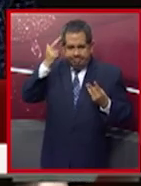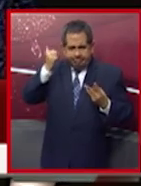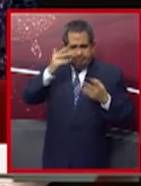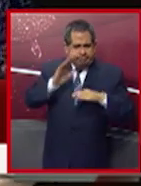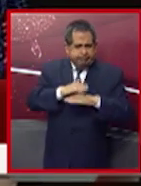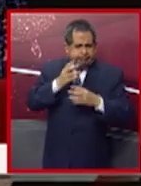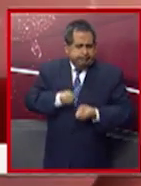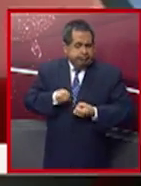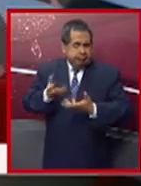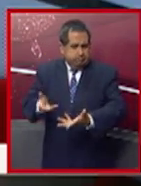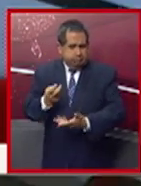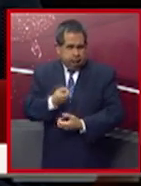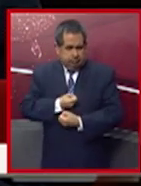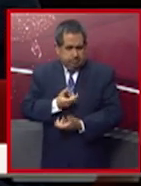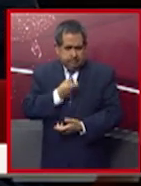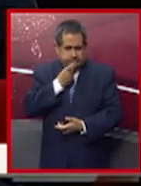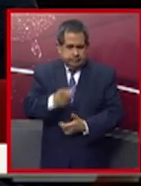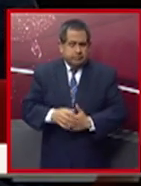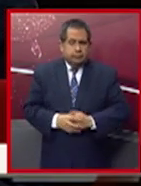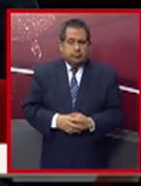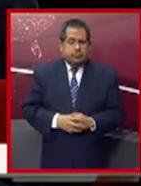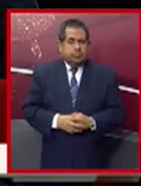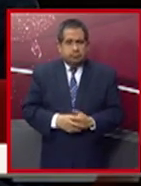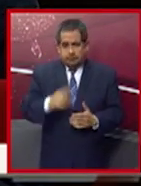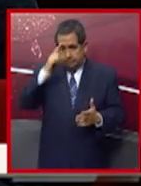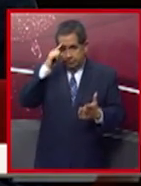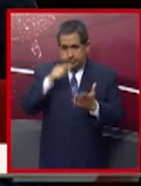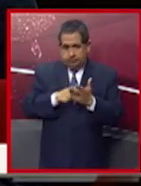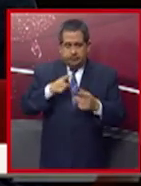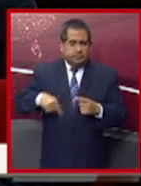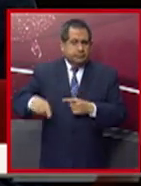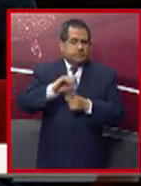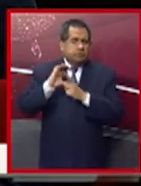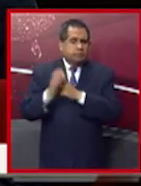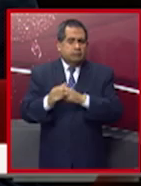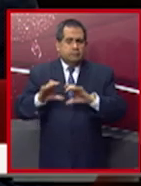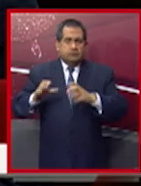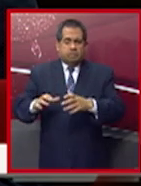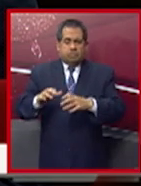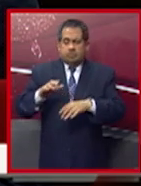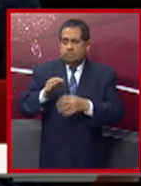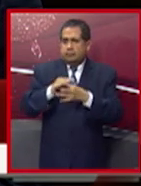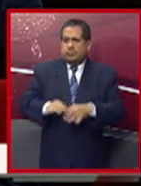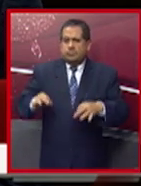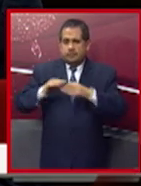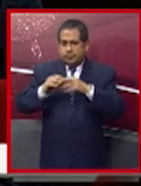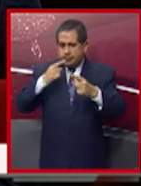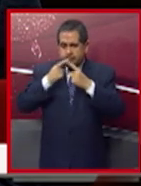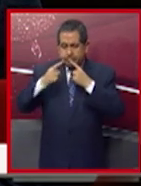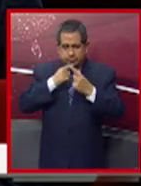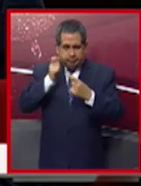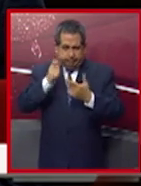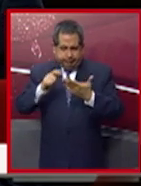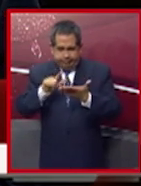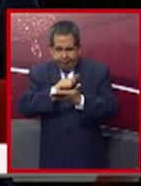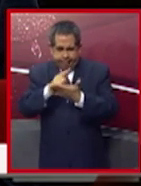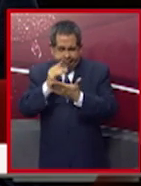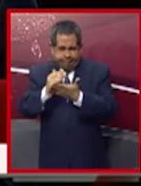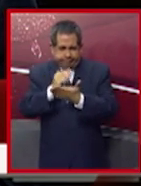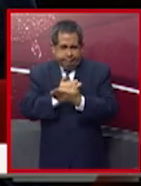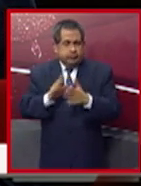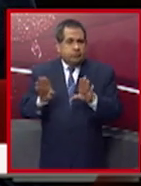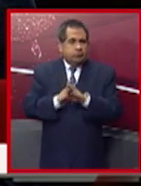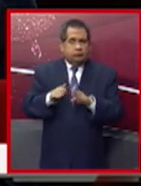estamos presentando. Creemos que las comisiones deben ser no solo espacio de análisis legislativo, sino caja